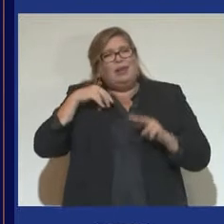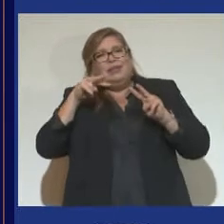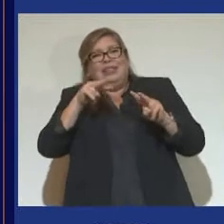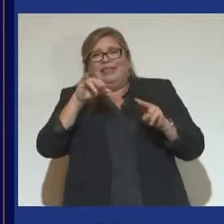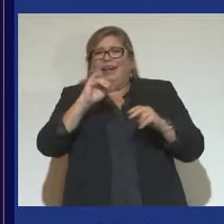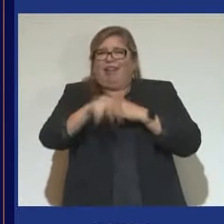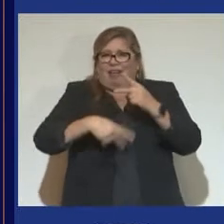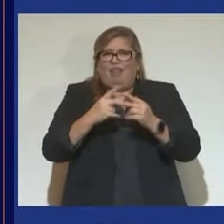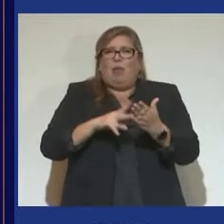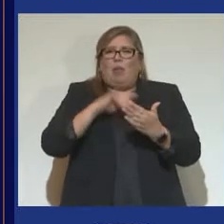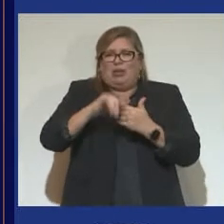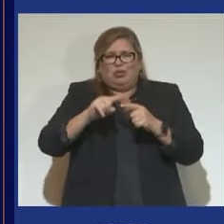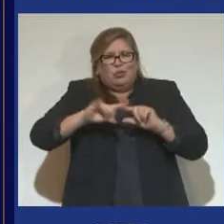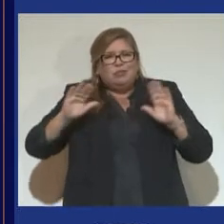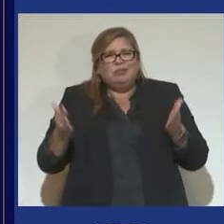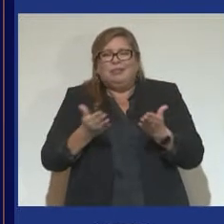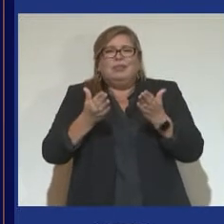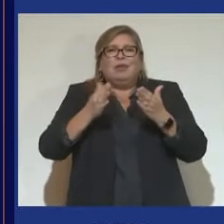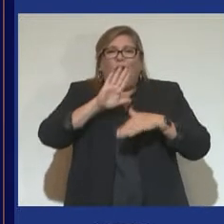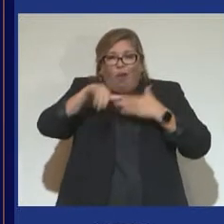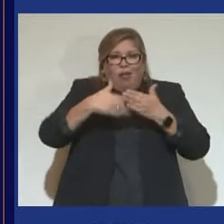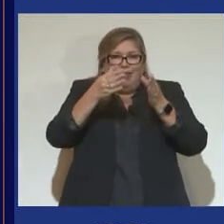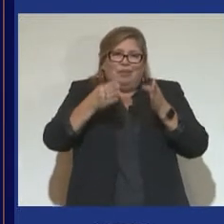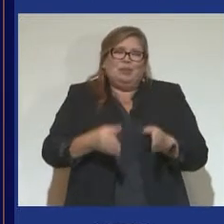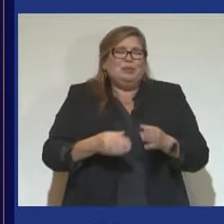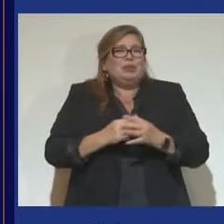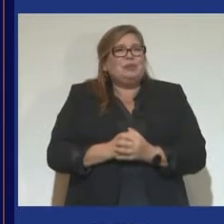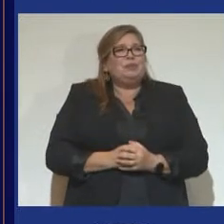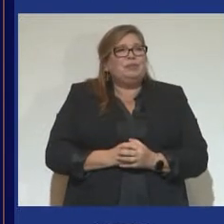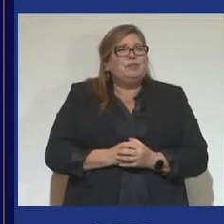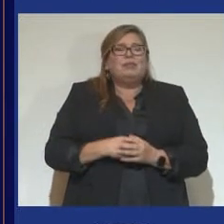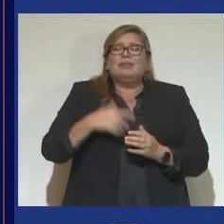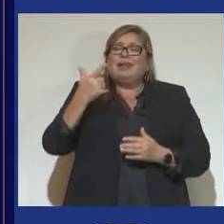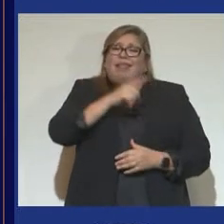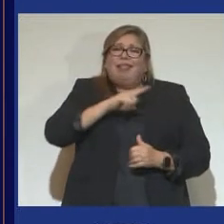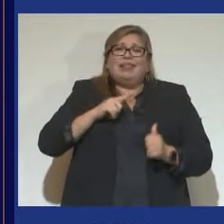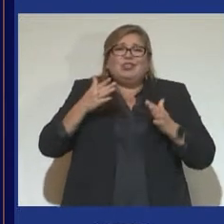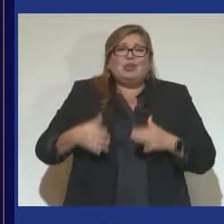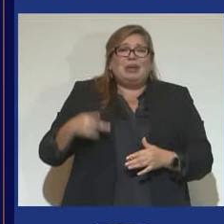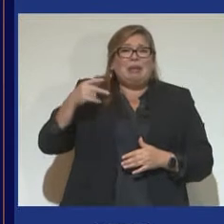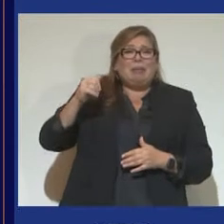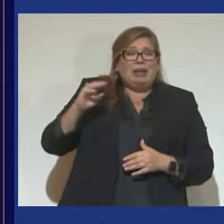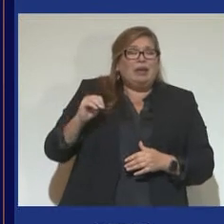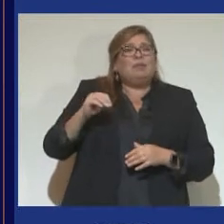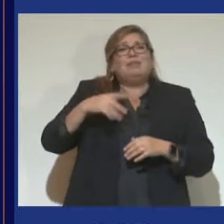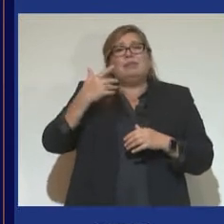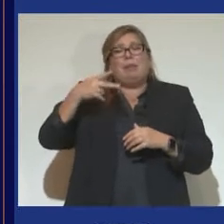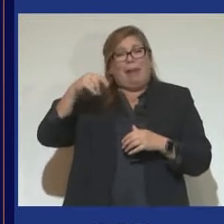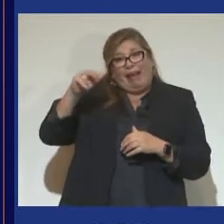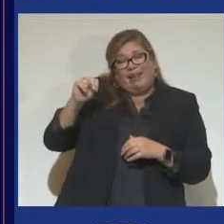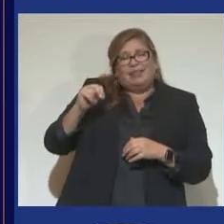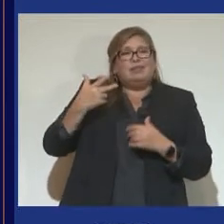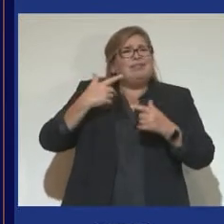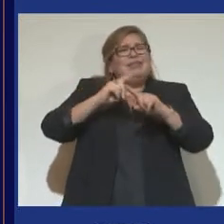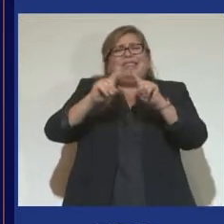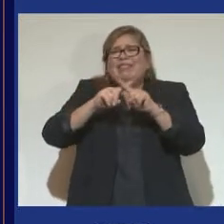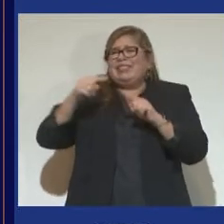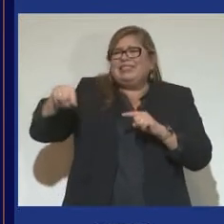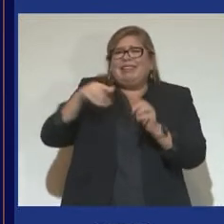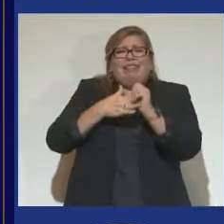el autor web por ejemplo y otros miembros de la legislatura plan y otros líderes maravillosos en este espacio